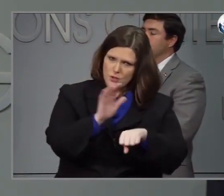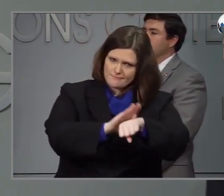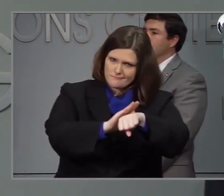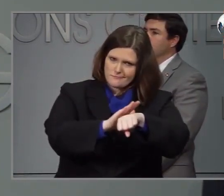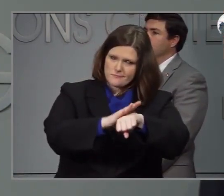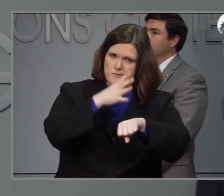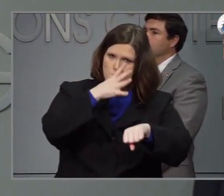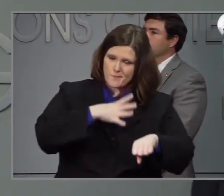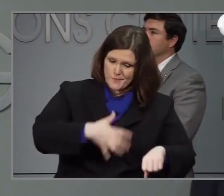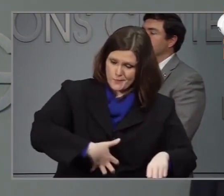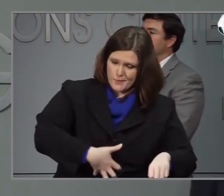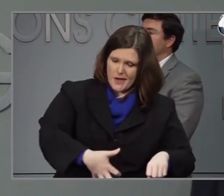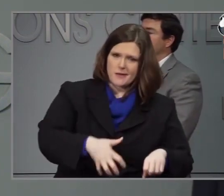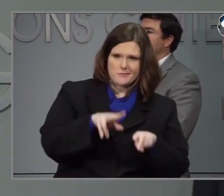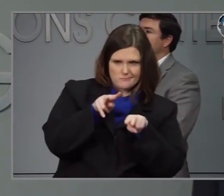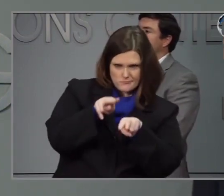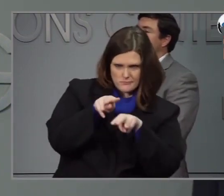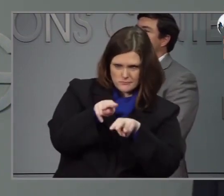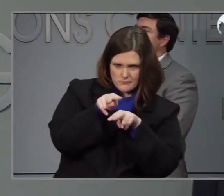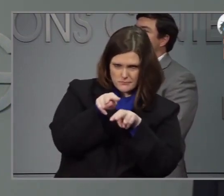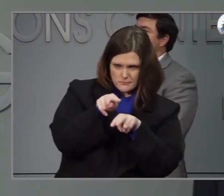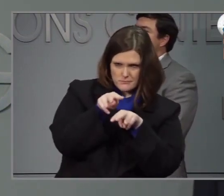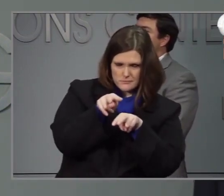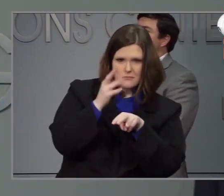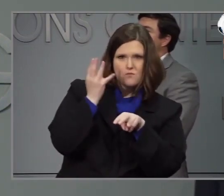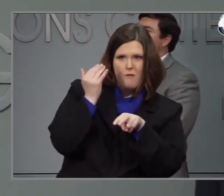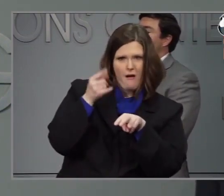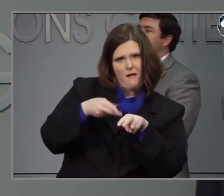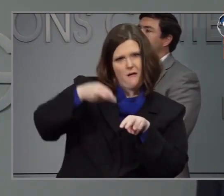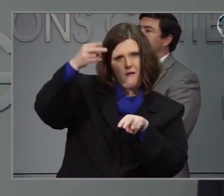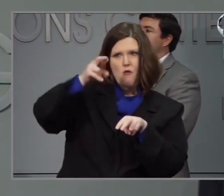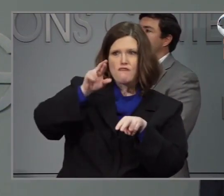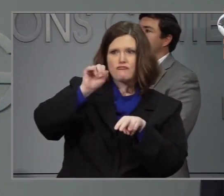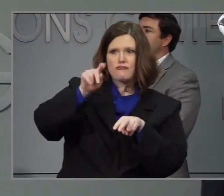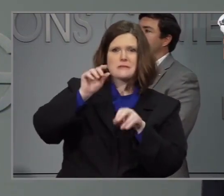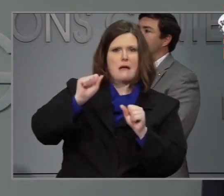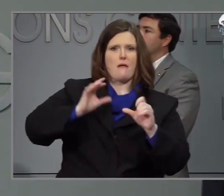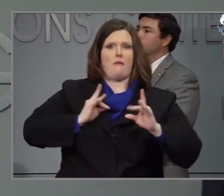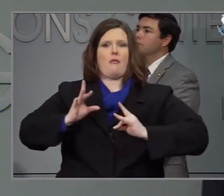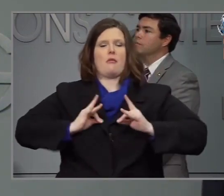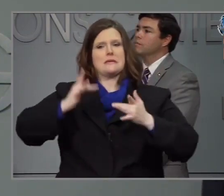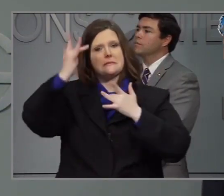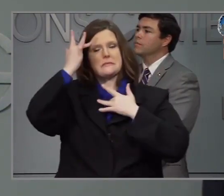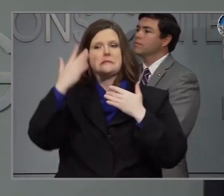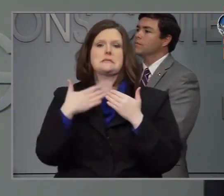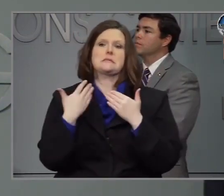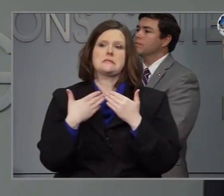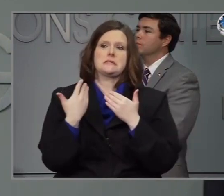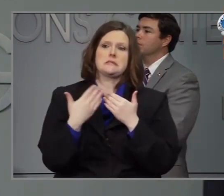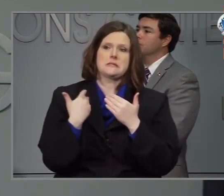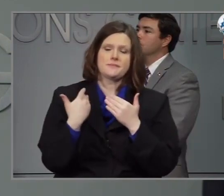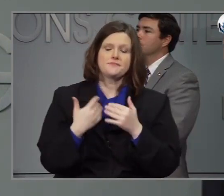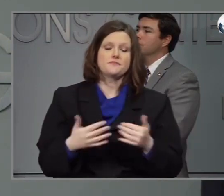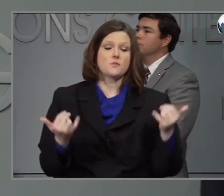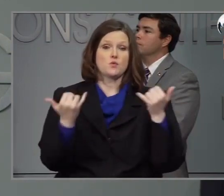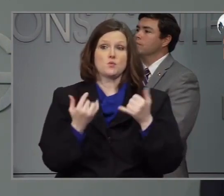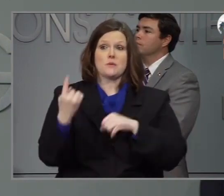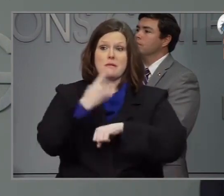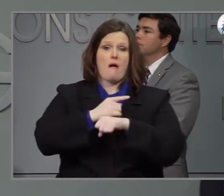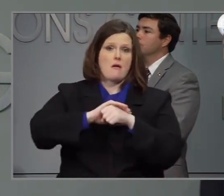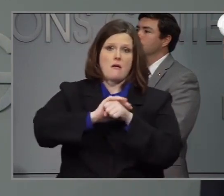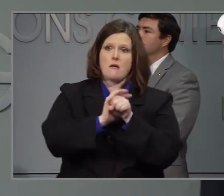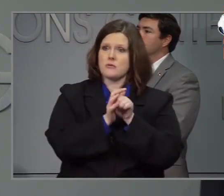que las mujeres que están embarazadas deben estar siendo monitoreadas ya ya que se sabe que pueden estar en riesgo de esta enfermedad